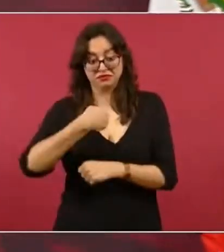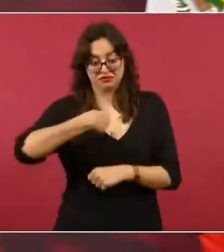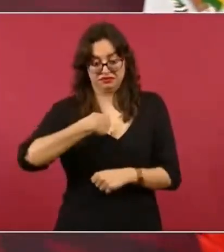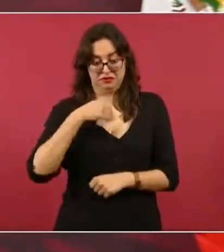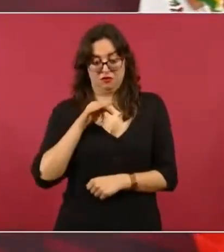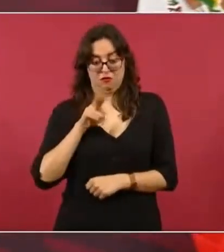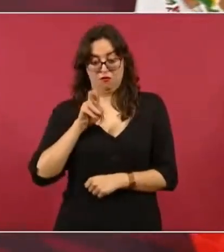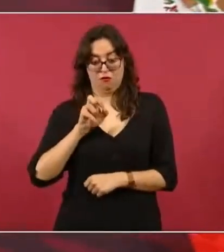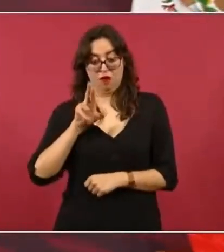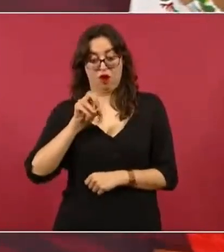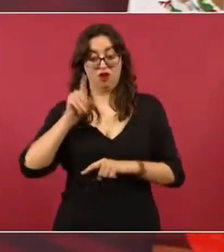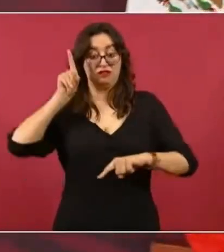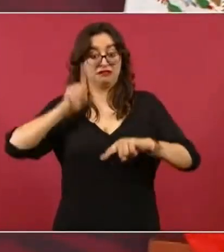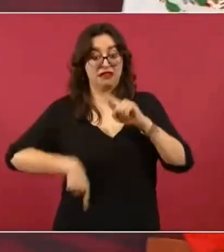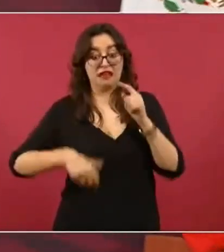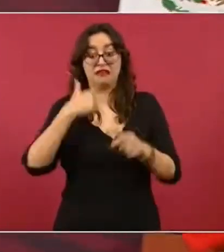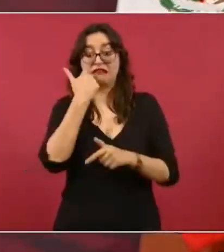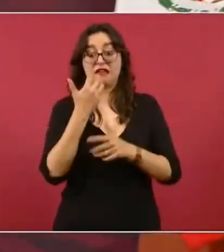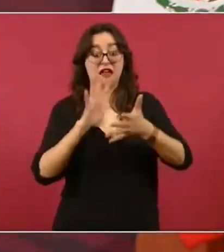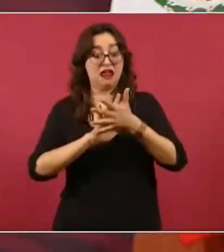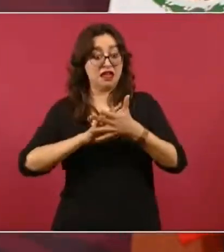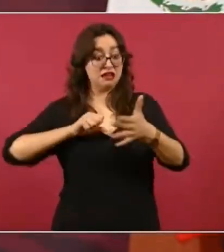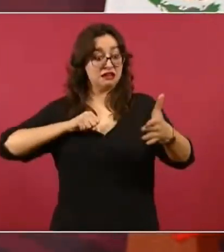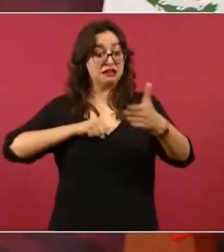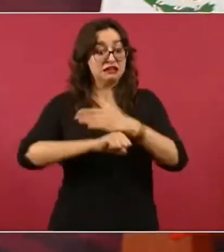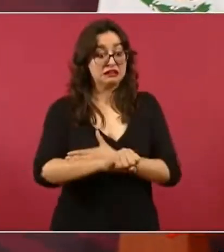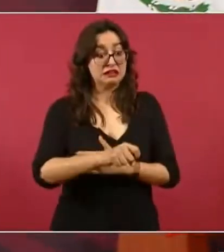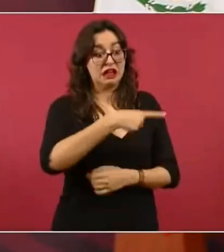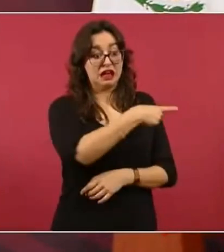El pueblo,